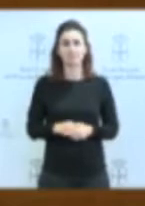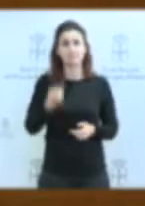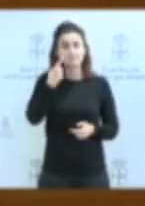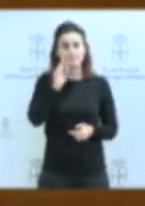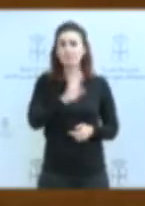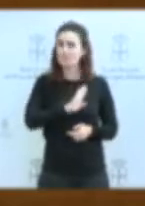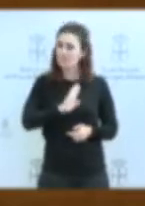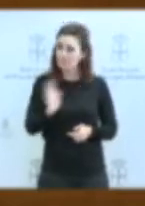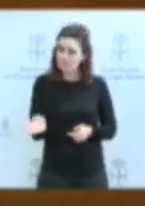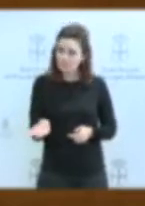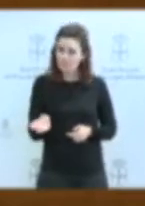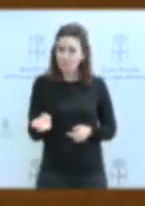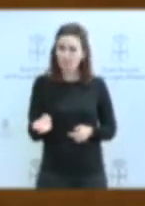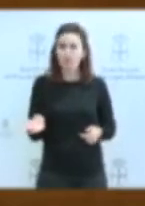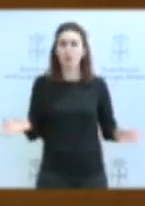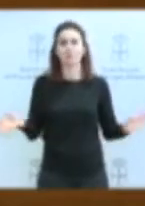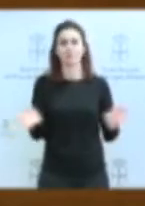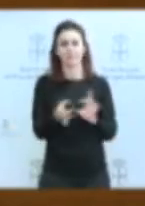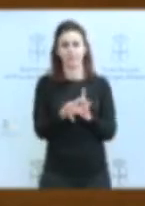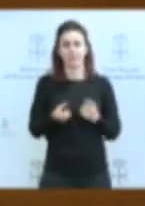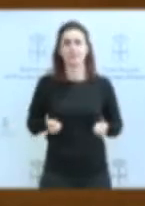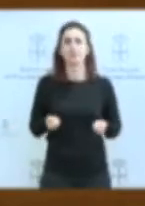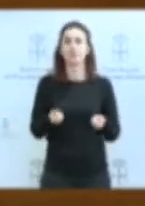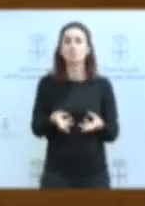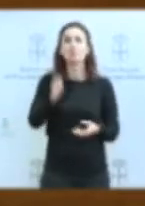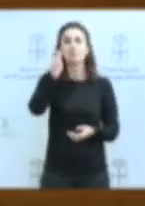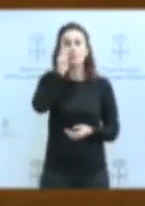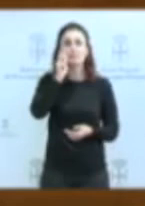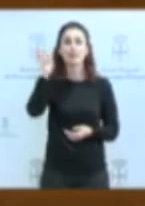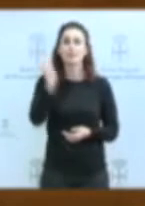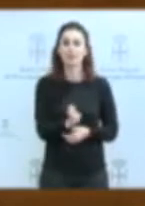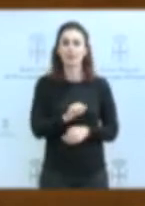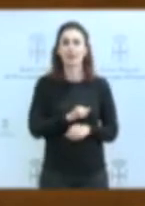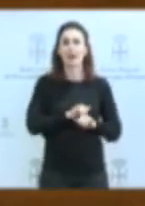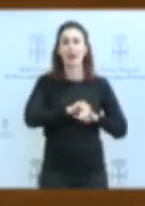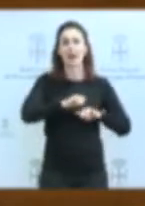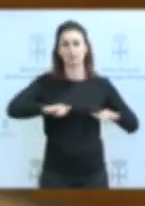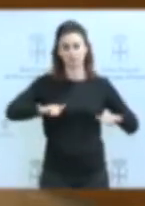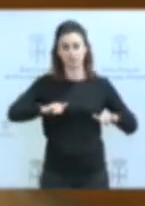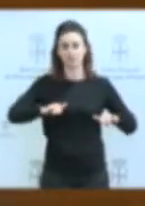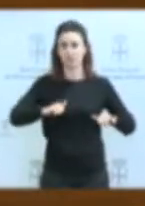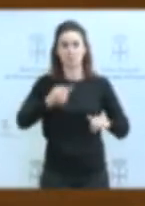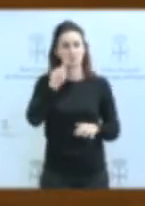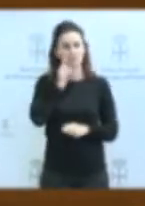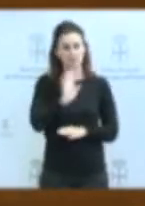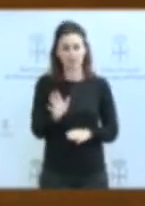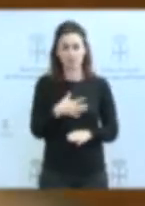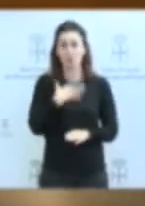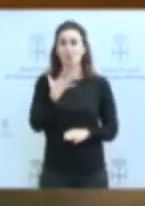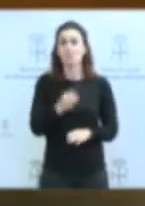el número de turistas que llegan al aeropuerto de Asturias, sino a través de conexión indirecta vía Madrid,